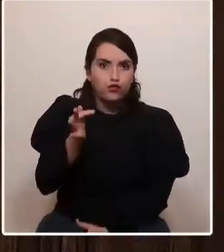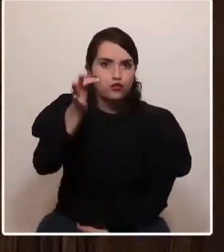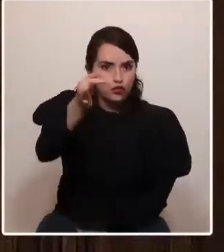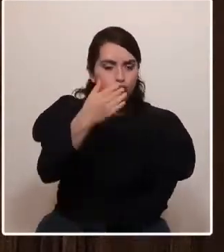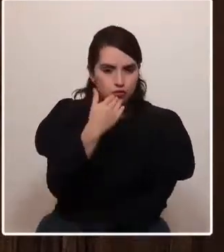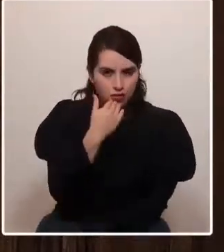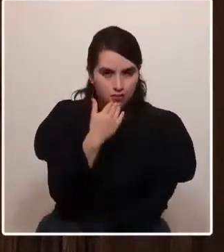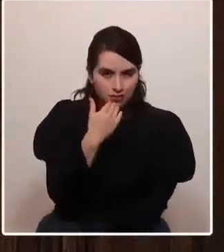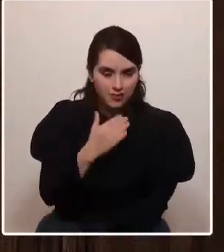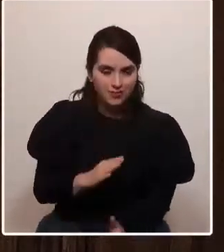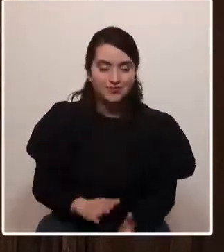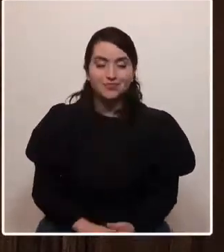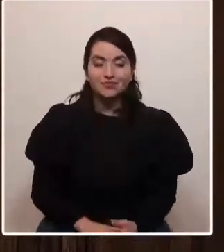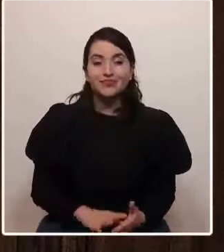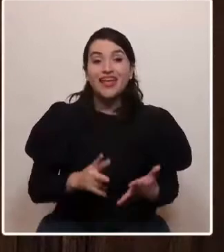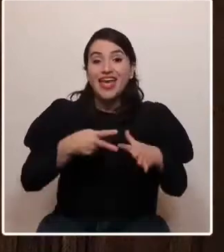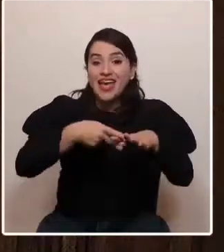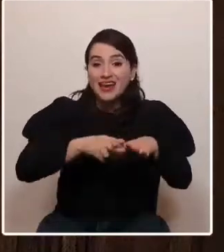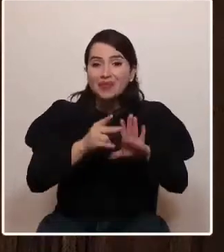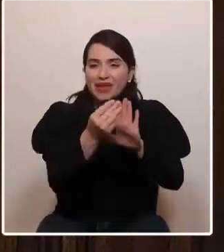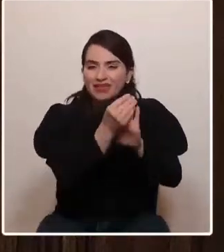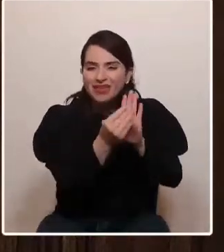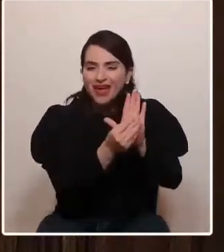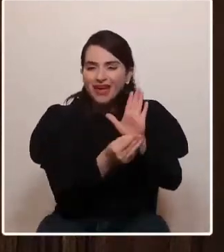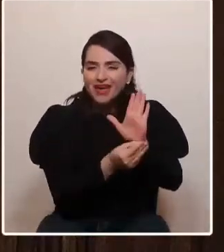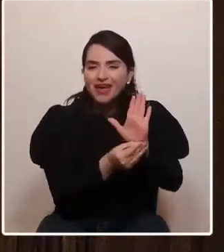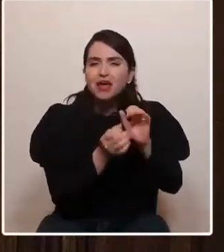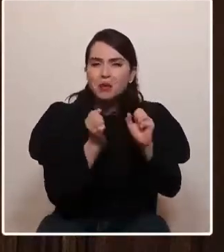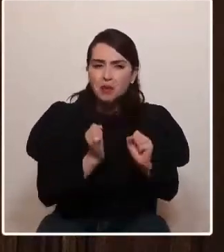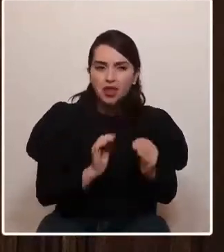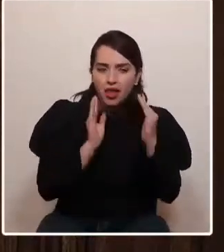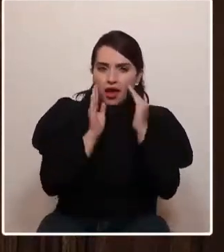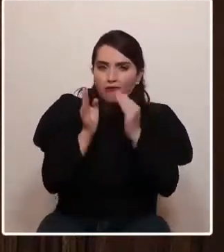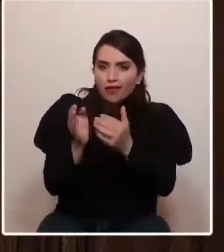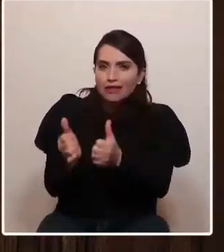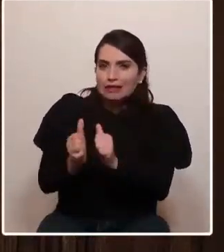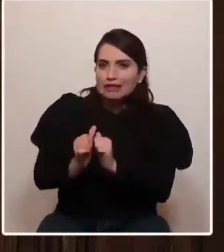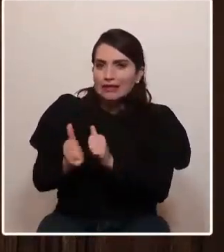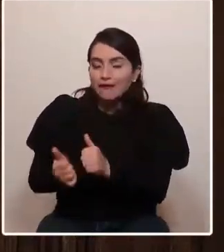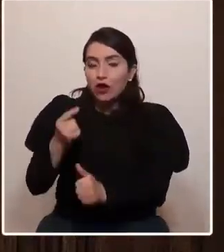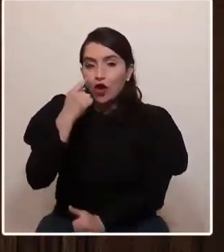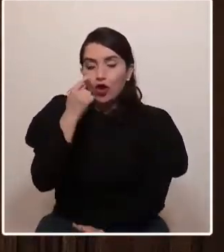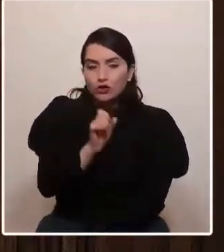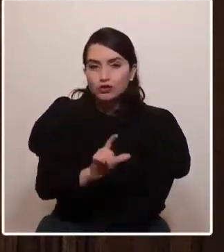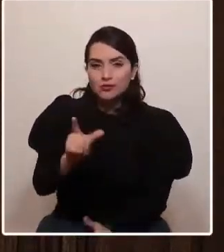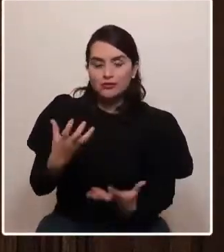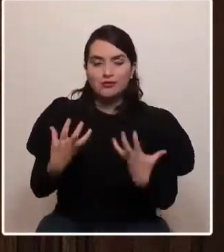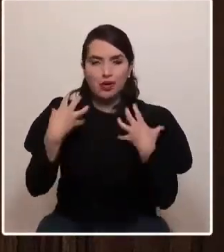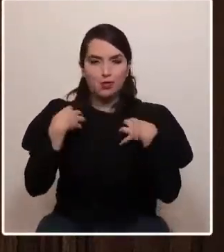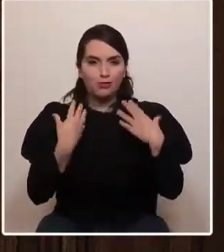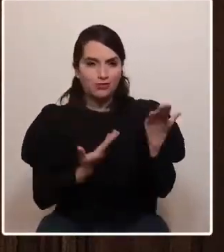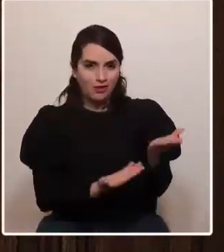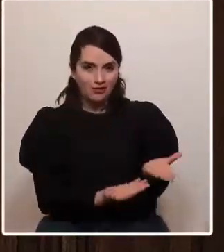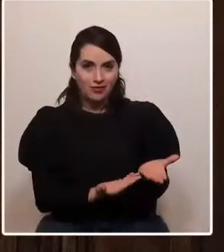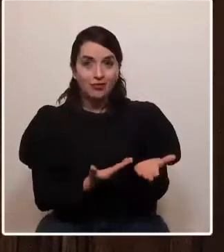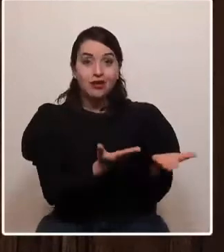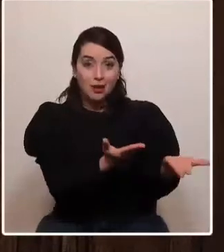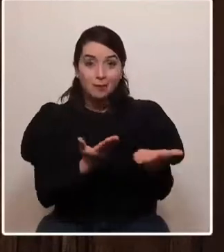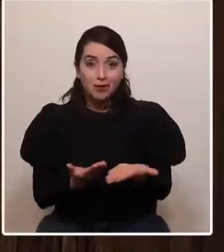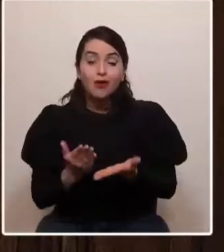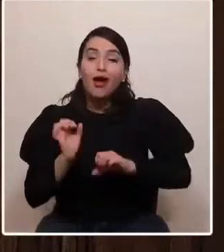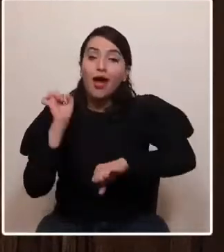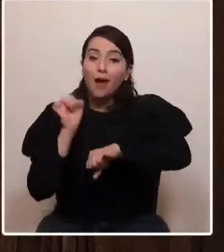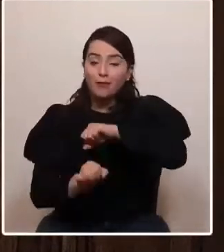y entregarnos herramientas que nos permitan abordar el desafío del conocimiento de manera responsable. Les invito a apoyar y aprobar